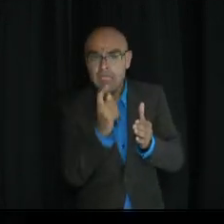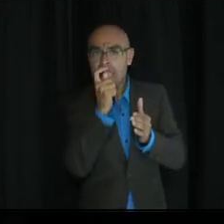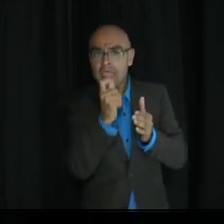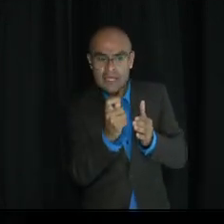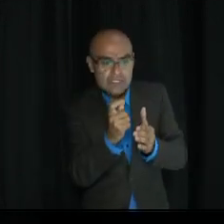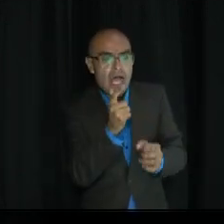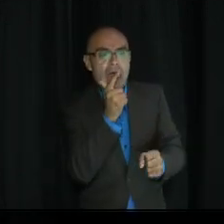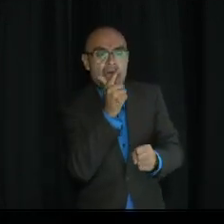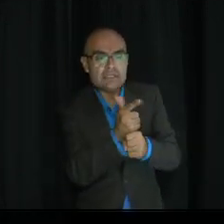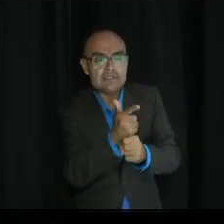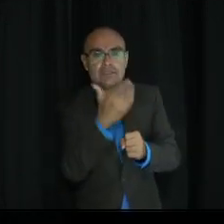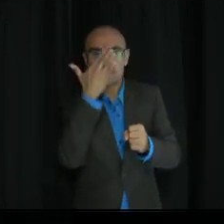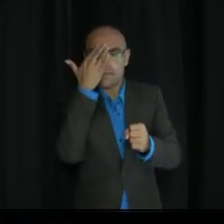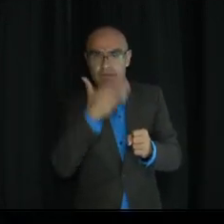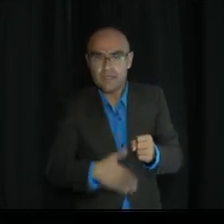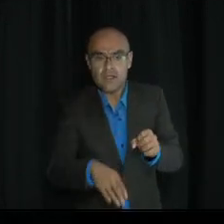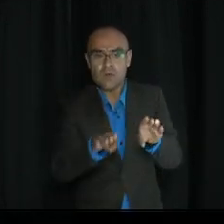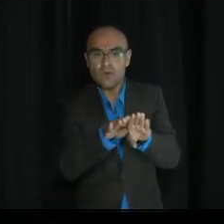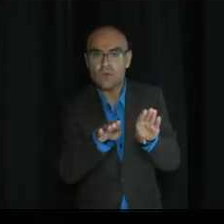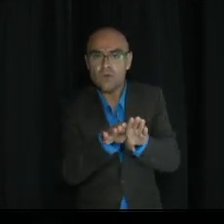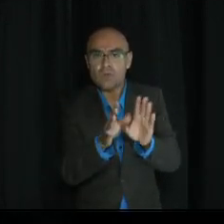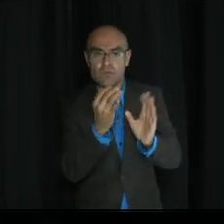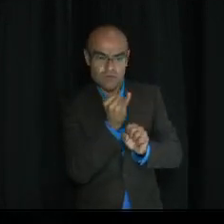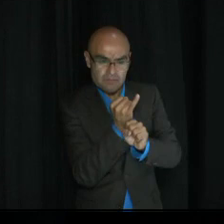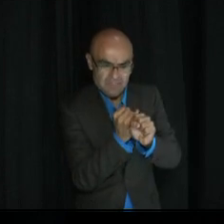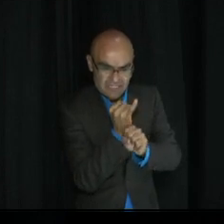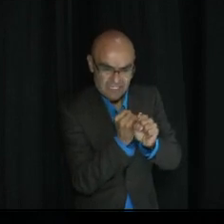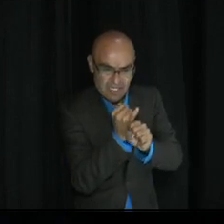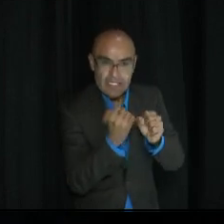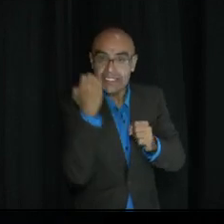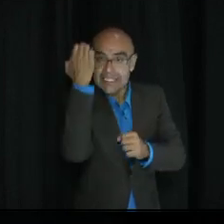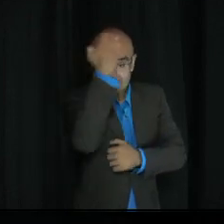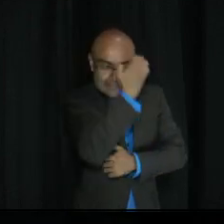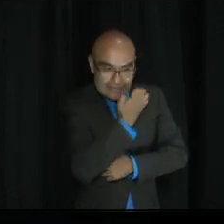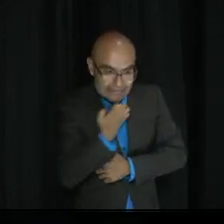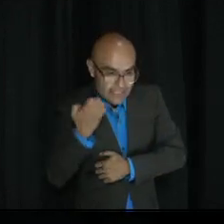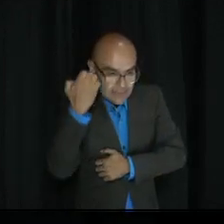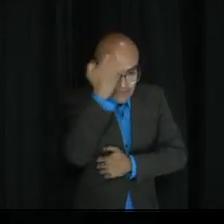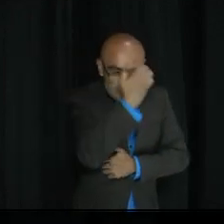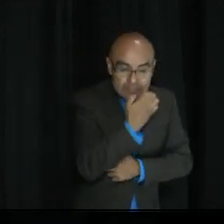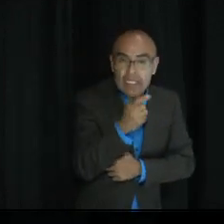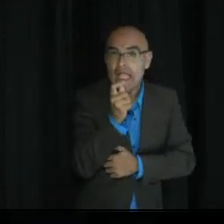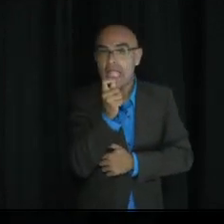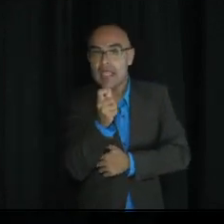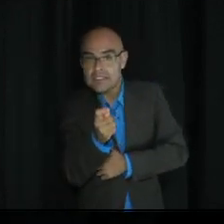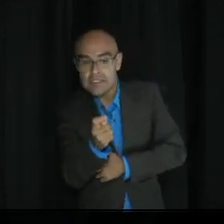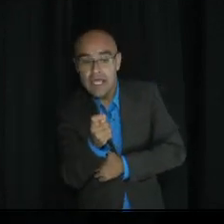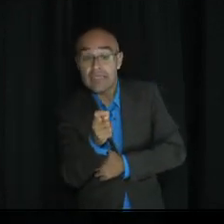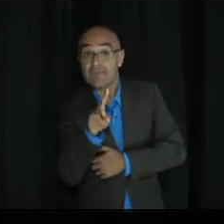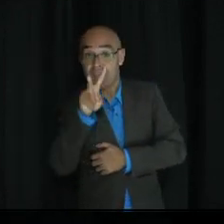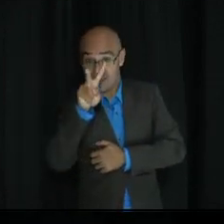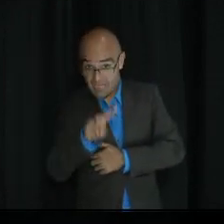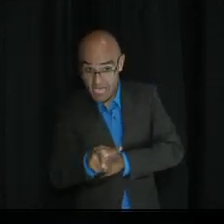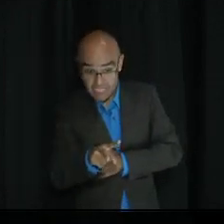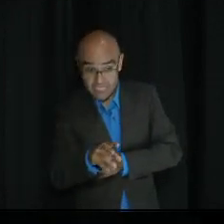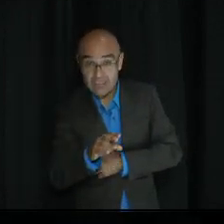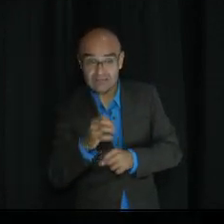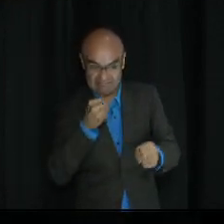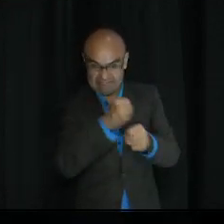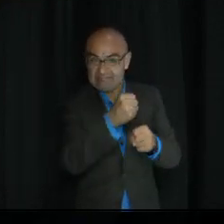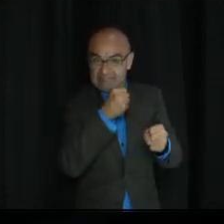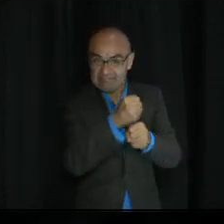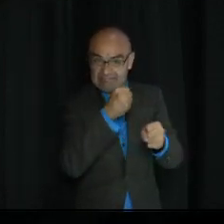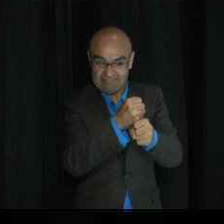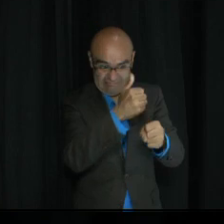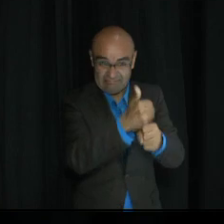determinar mediante un dictamen que emita en su momento, pues si efectivamente, y dadas las circunstancias, el entorno en que se encuentra